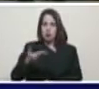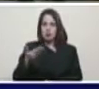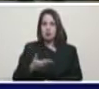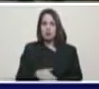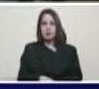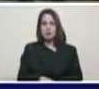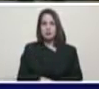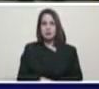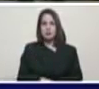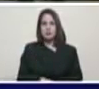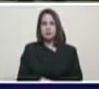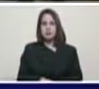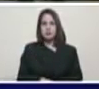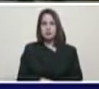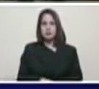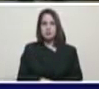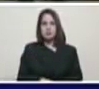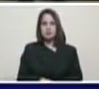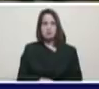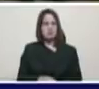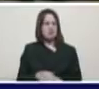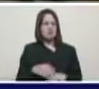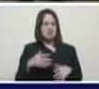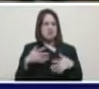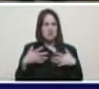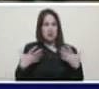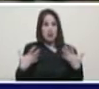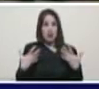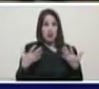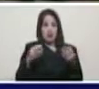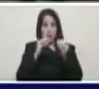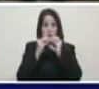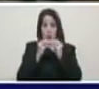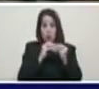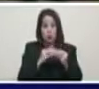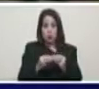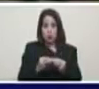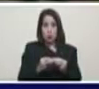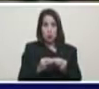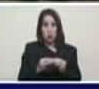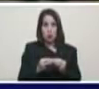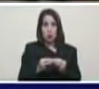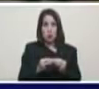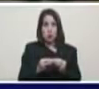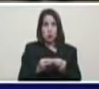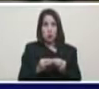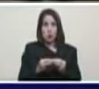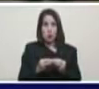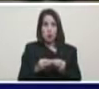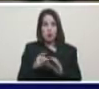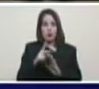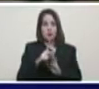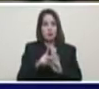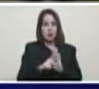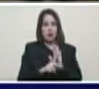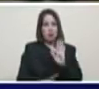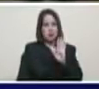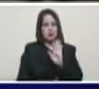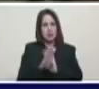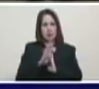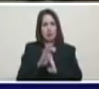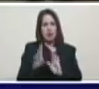importantes de lo que llamo el factor de corrección del programa de